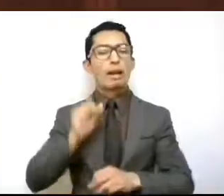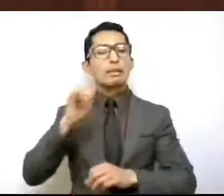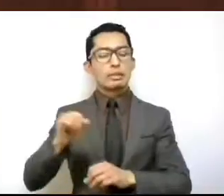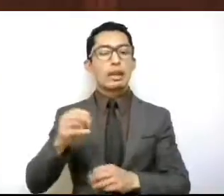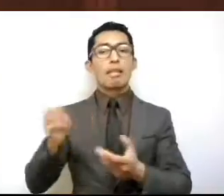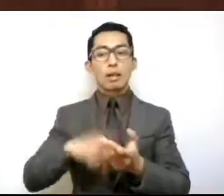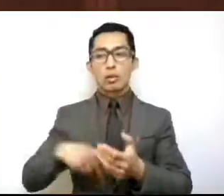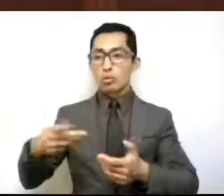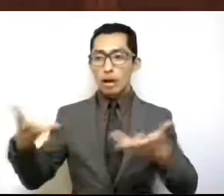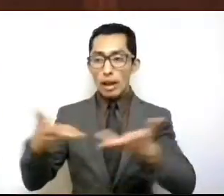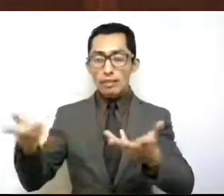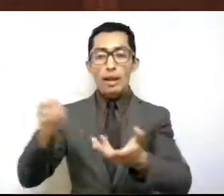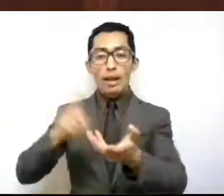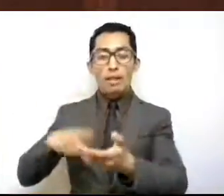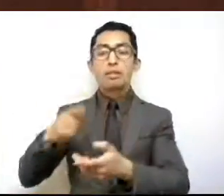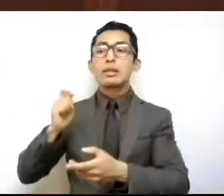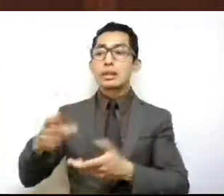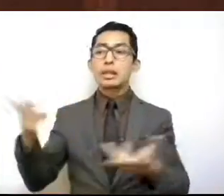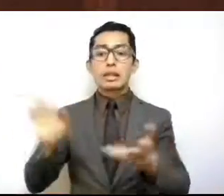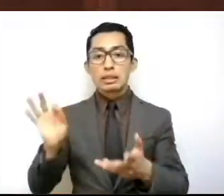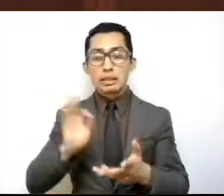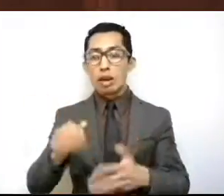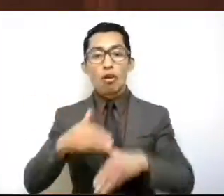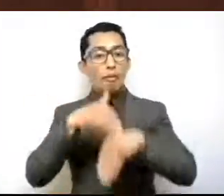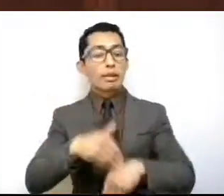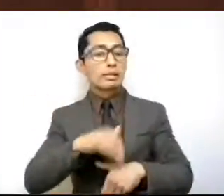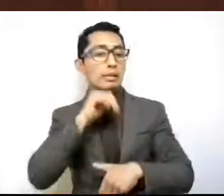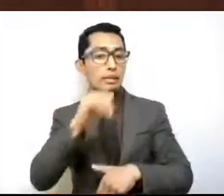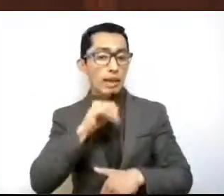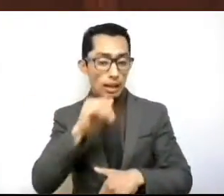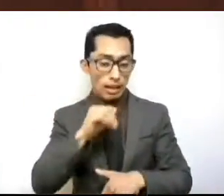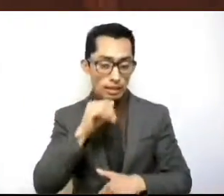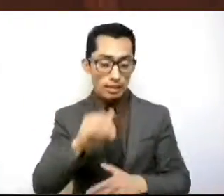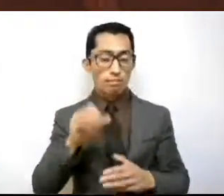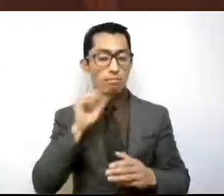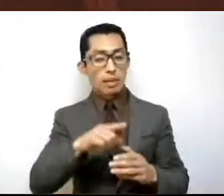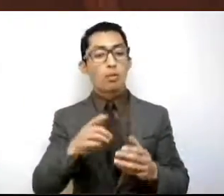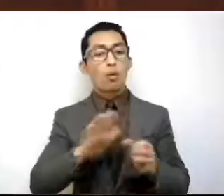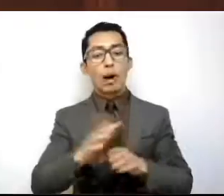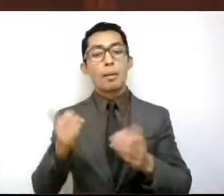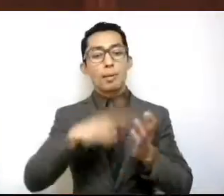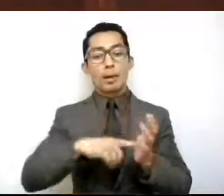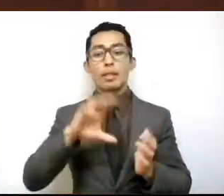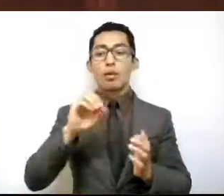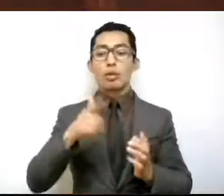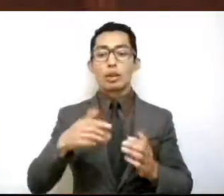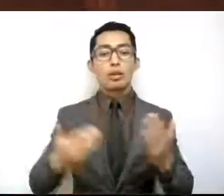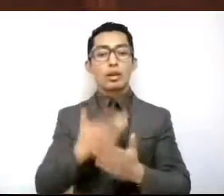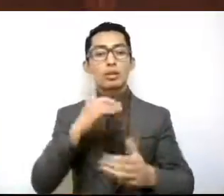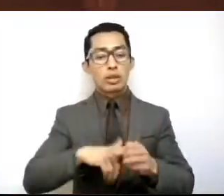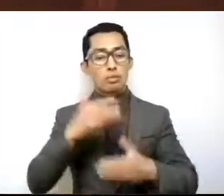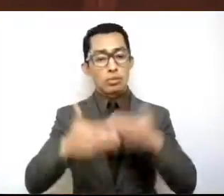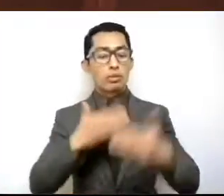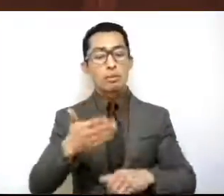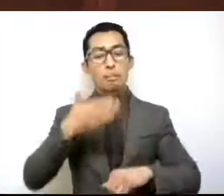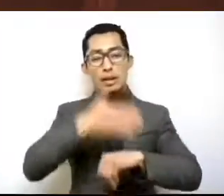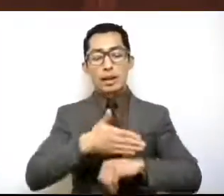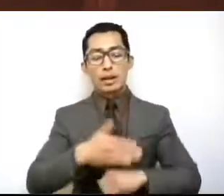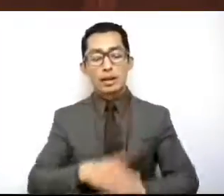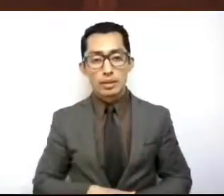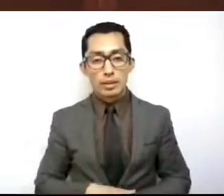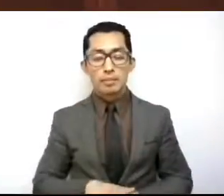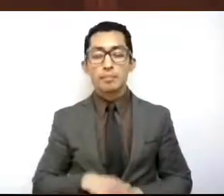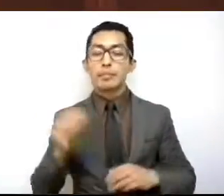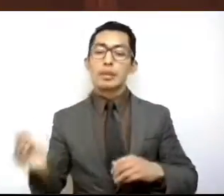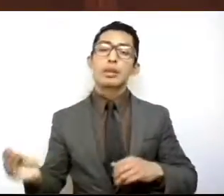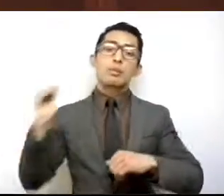conducta desplegada o la omisión, en armonía con lo que dispone el Código Nacional de Procedimientos Penales. Se